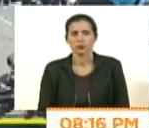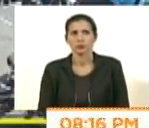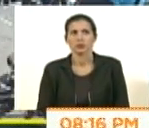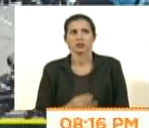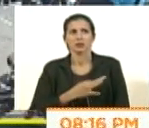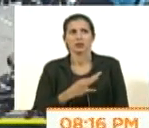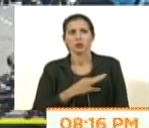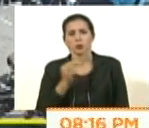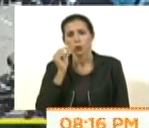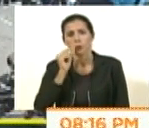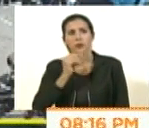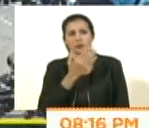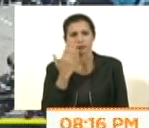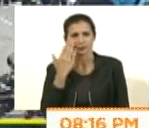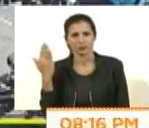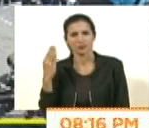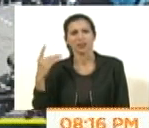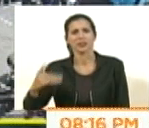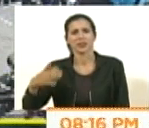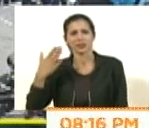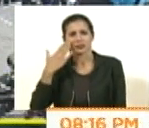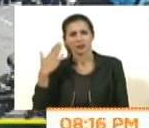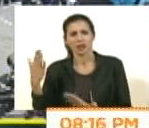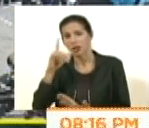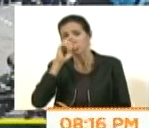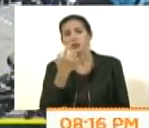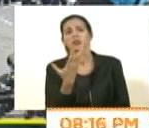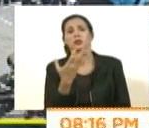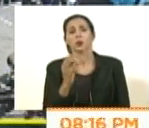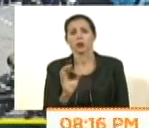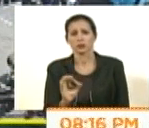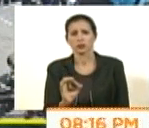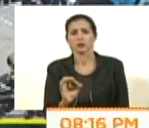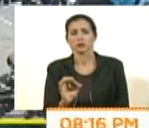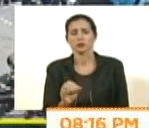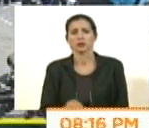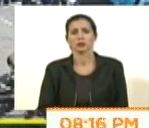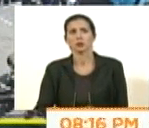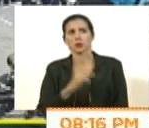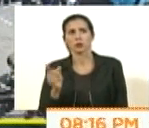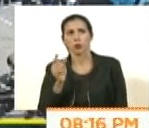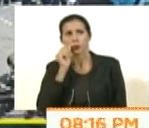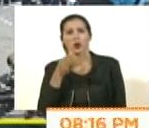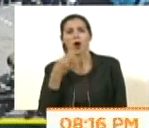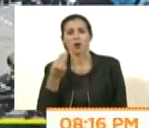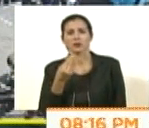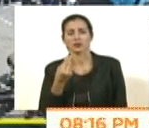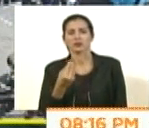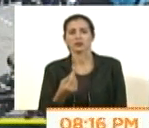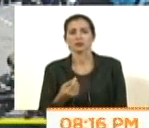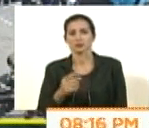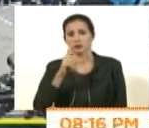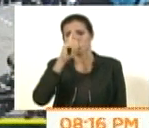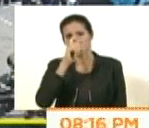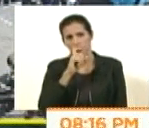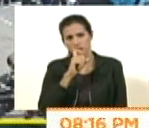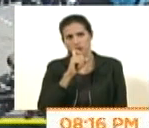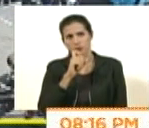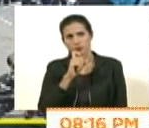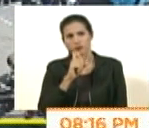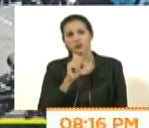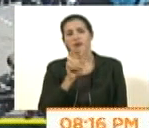José Amador Lorenzo González, de 50 años de edad, y Luis Alberto Machado Valdés,